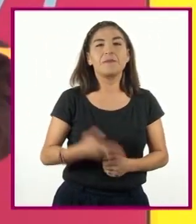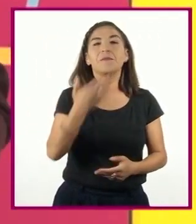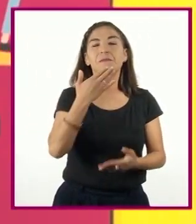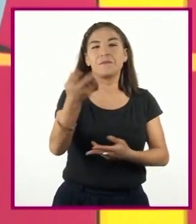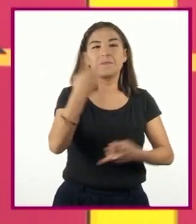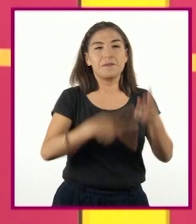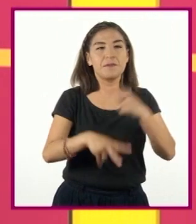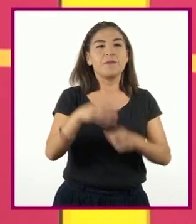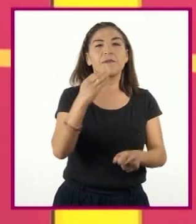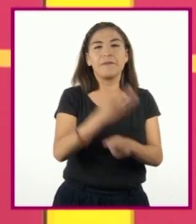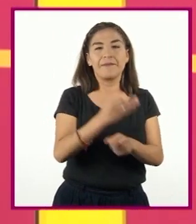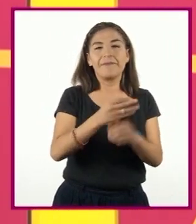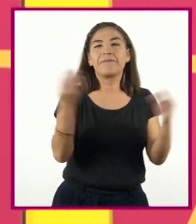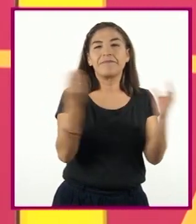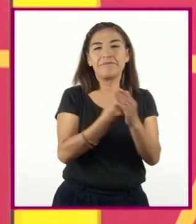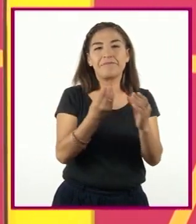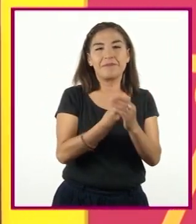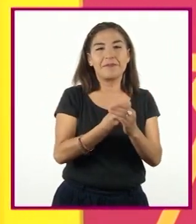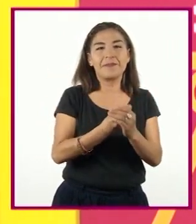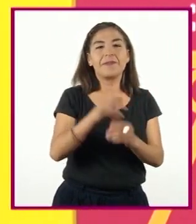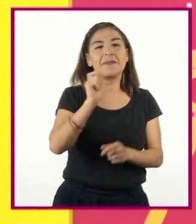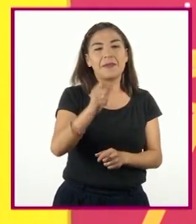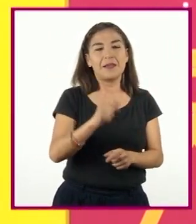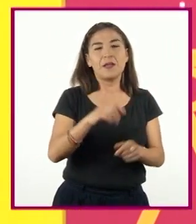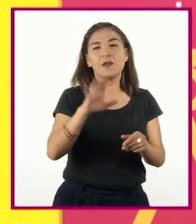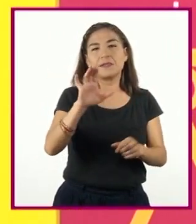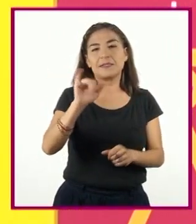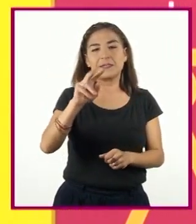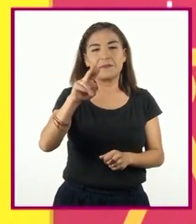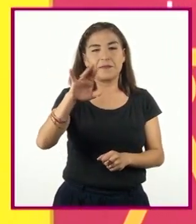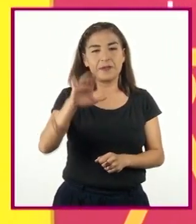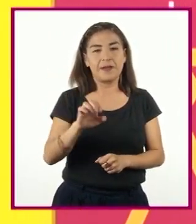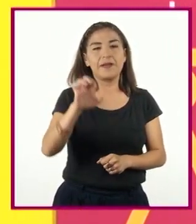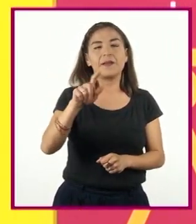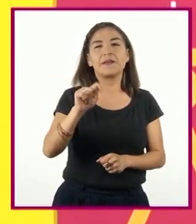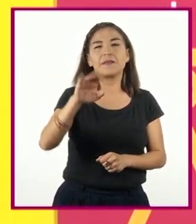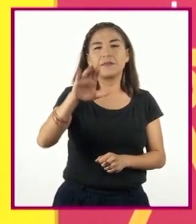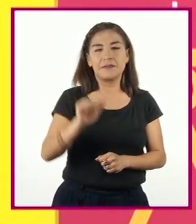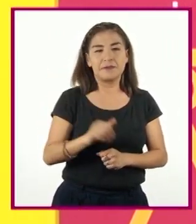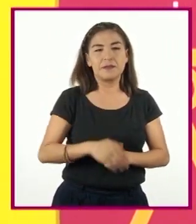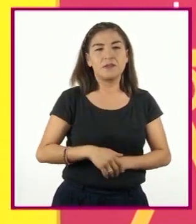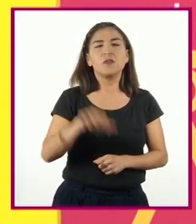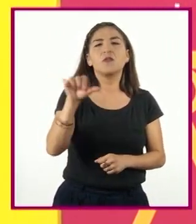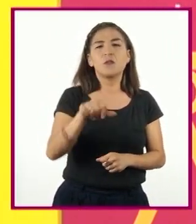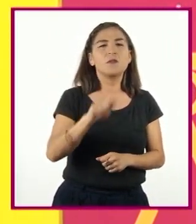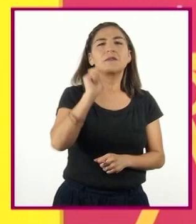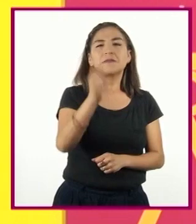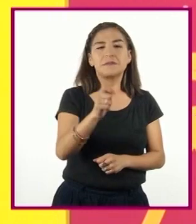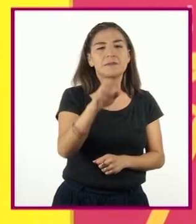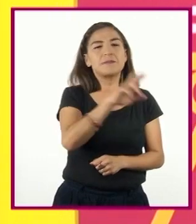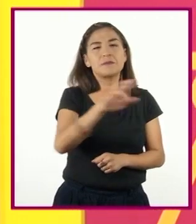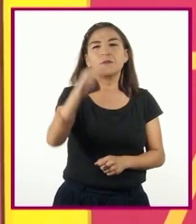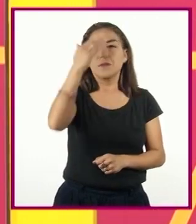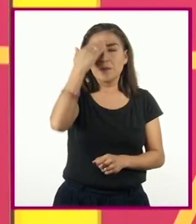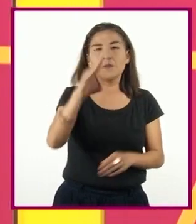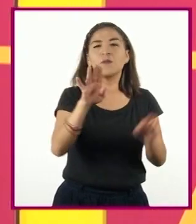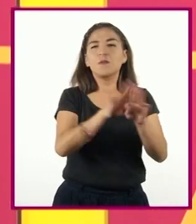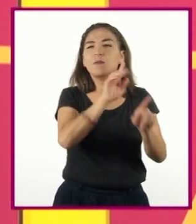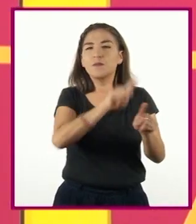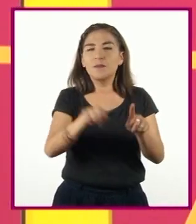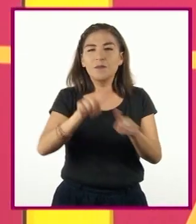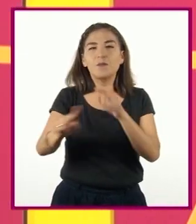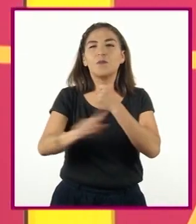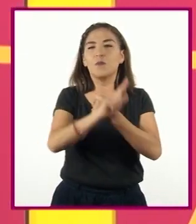Bienvenidas y bienvenidos a una sesión más de la asignatura Formación Cívica y Ética. Esta vez reconocerán los diferentes problemas